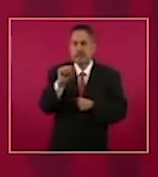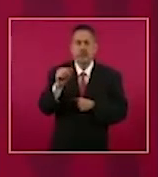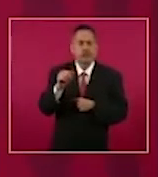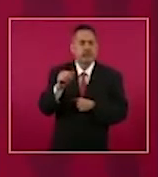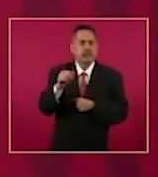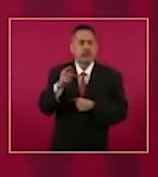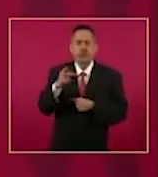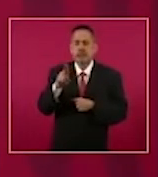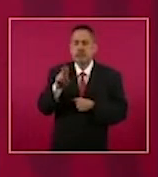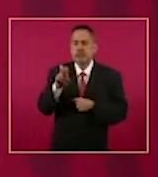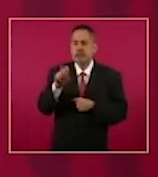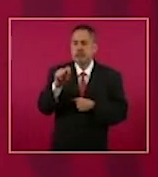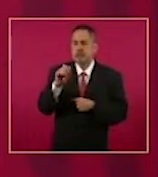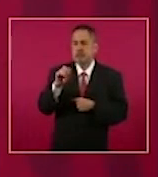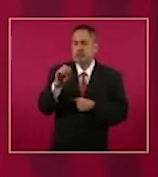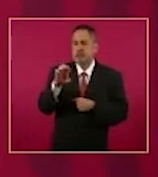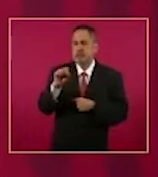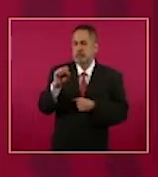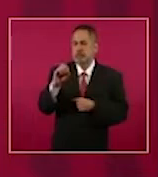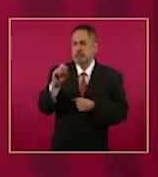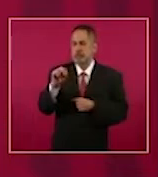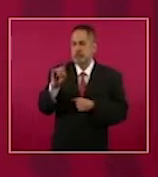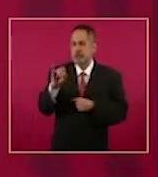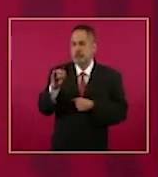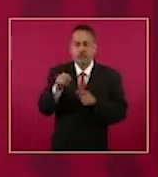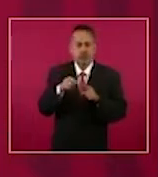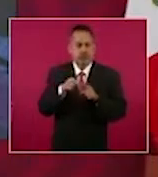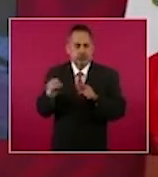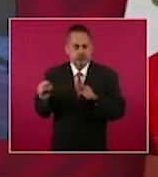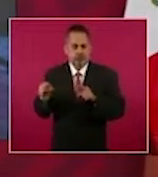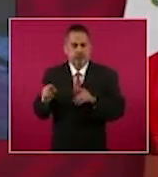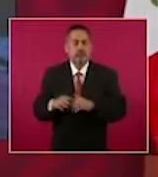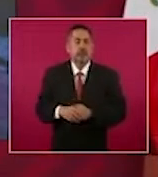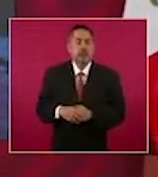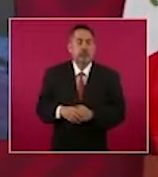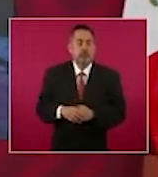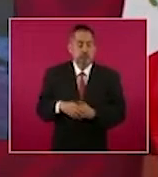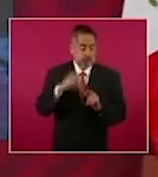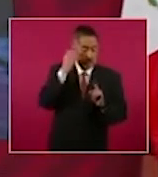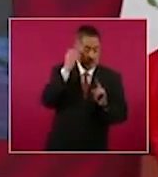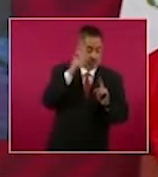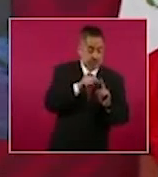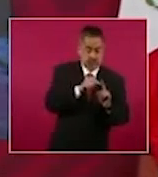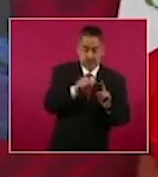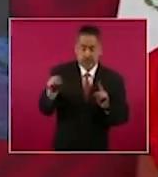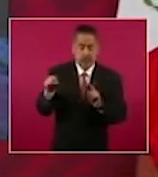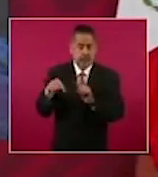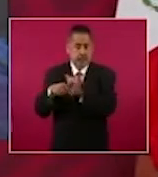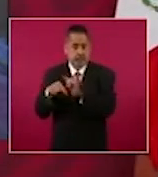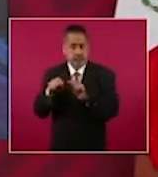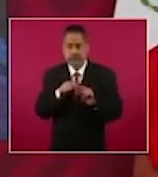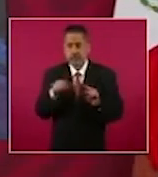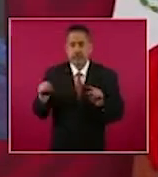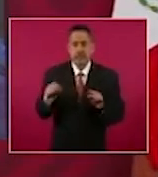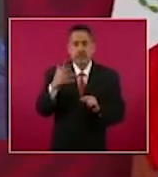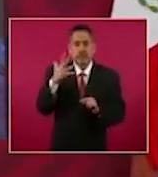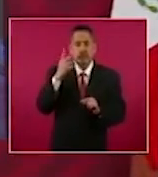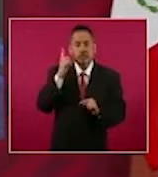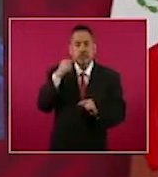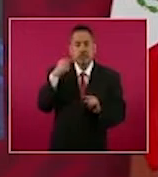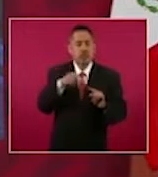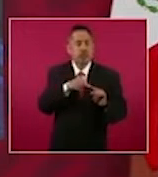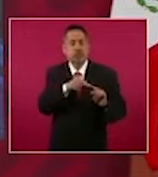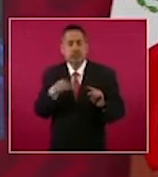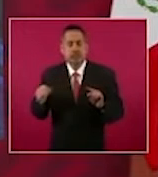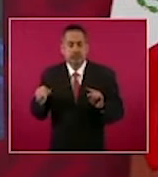sin inversionismo de empresas vinculadas a políticos. Eso, o más que nada, ese es el meollo del asunto.